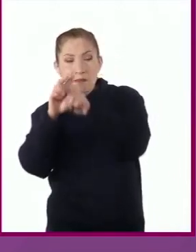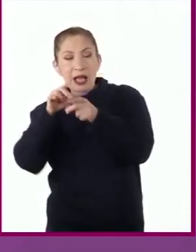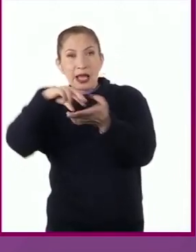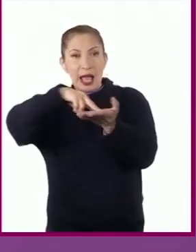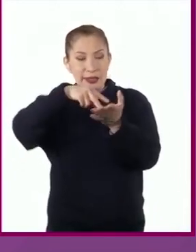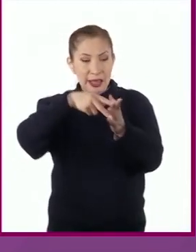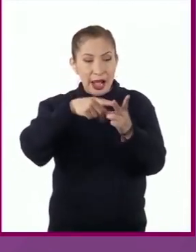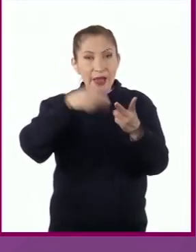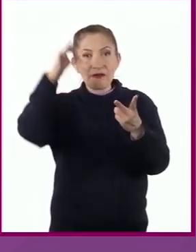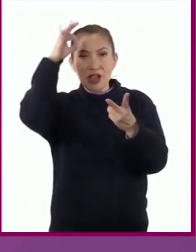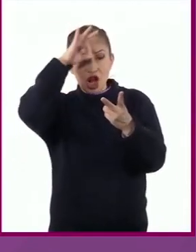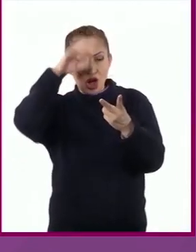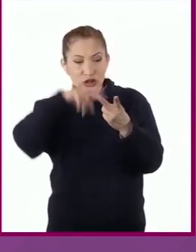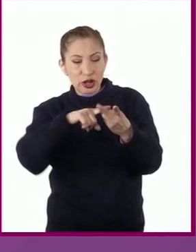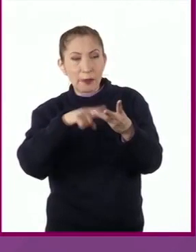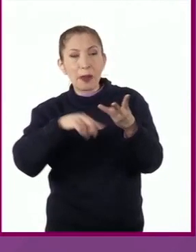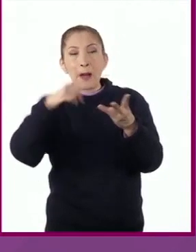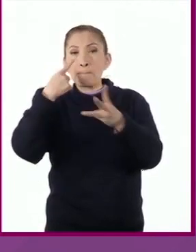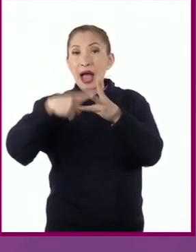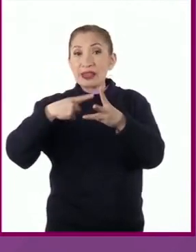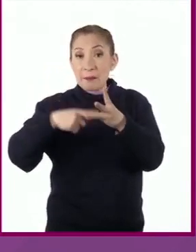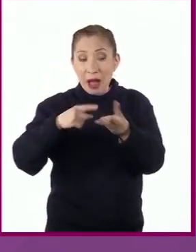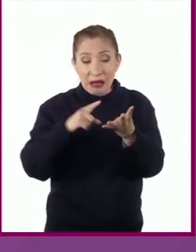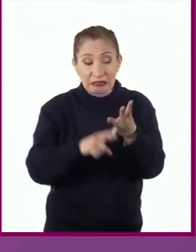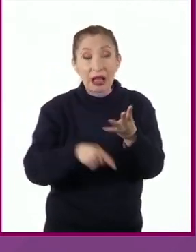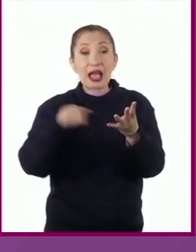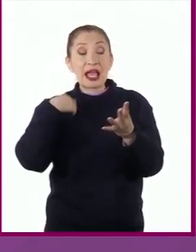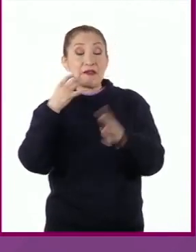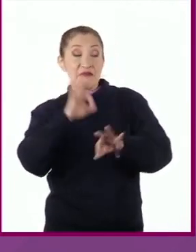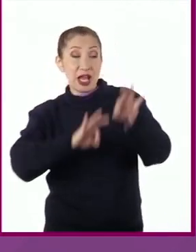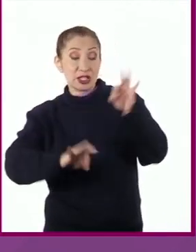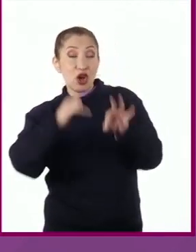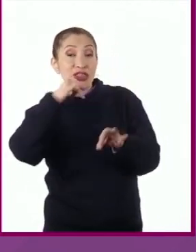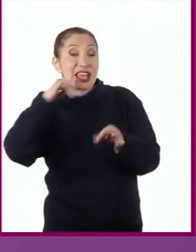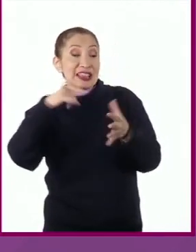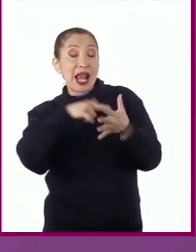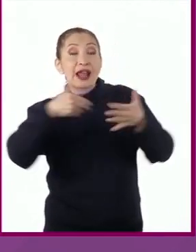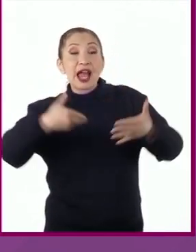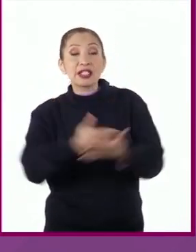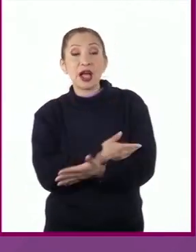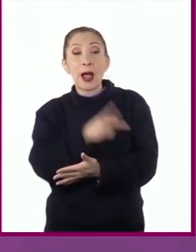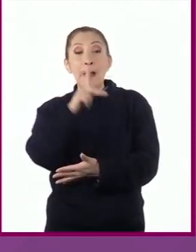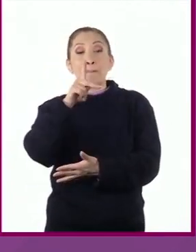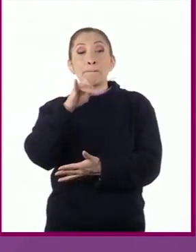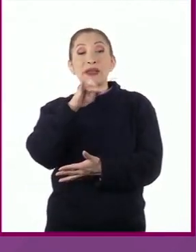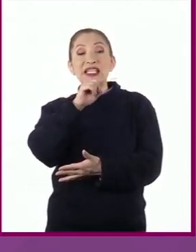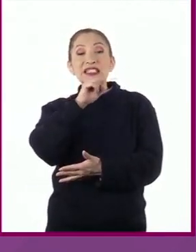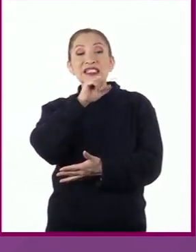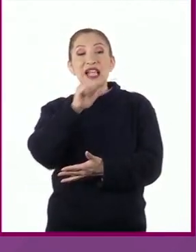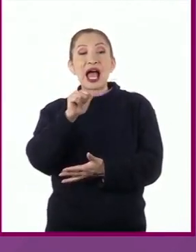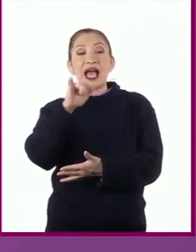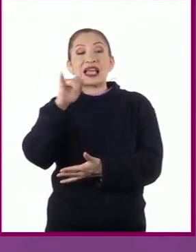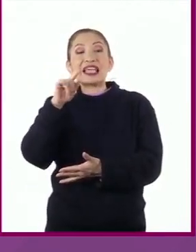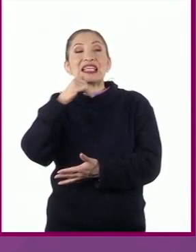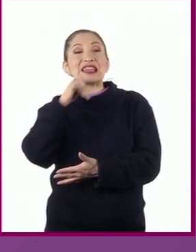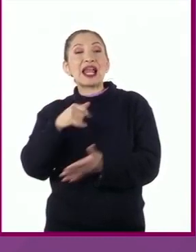ingeniero, filósofo, matemático y físico italiano nacido en Pisa, Italia,